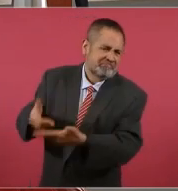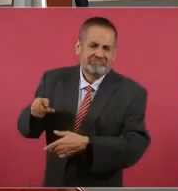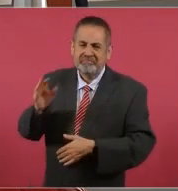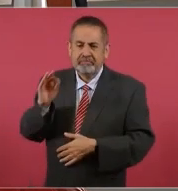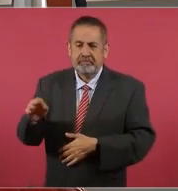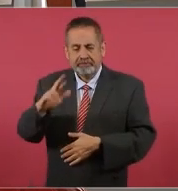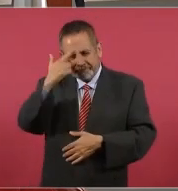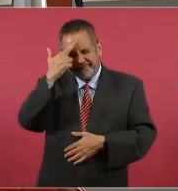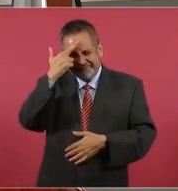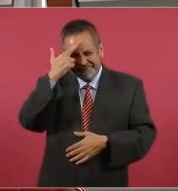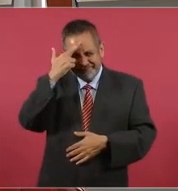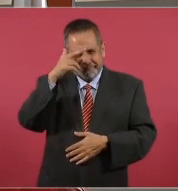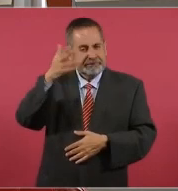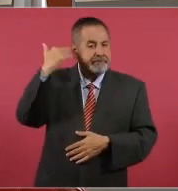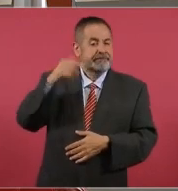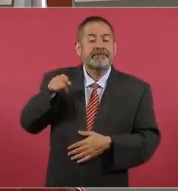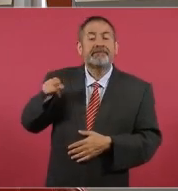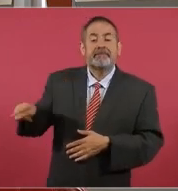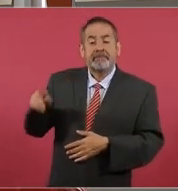cuando le dicta